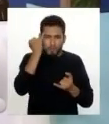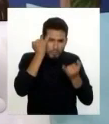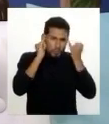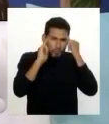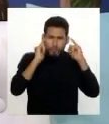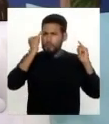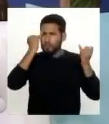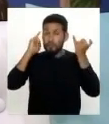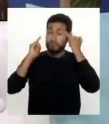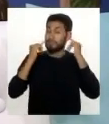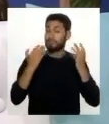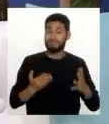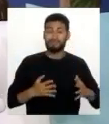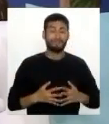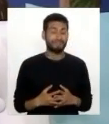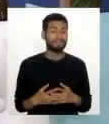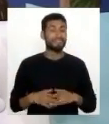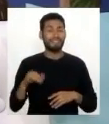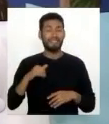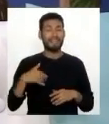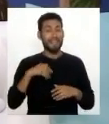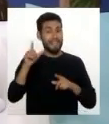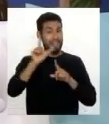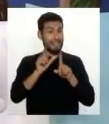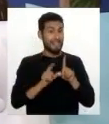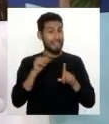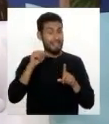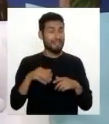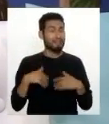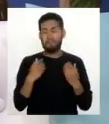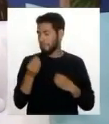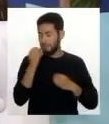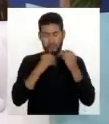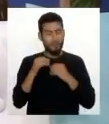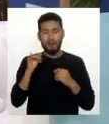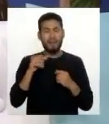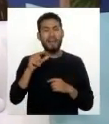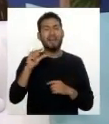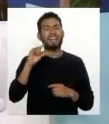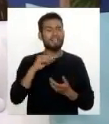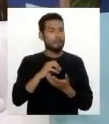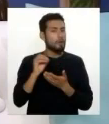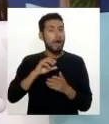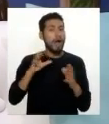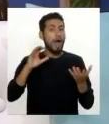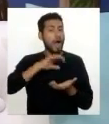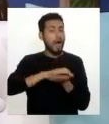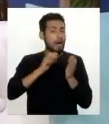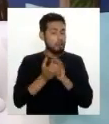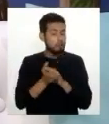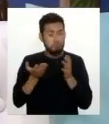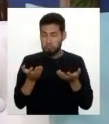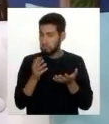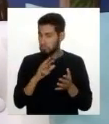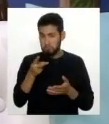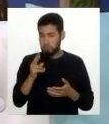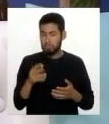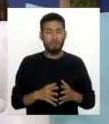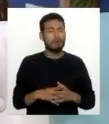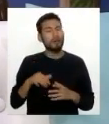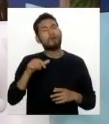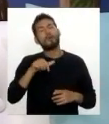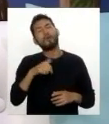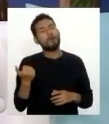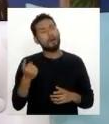más ingenioso, ¿no? Uh-huh. Tenemos las lentejas, que lo podemos comer como guiso o como hamburguesa, también como una alternativa. Y